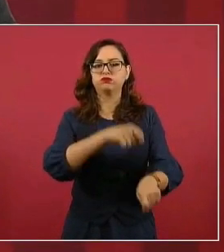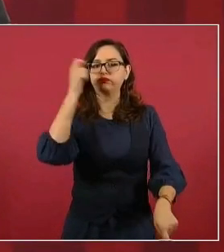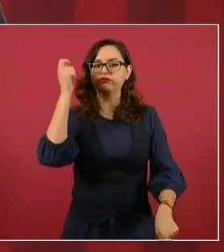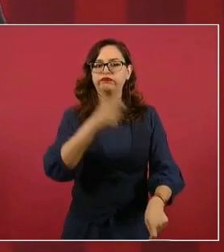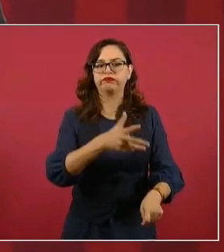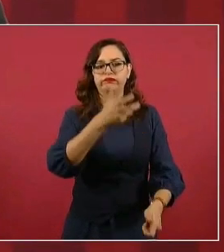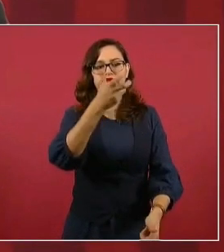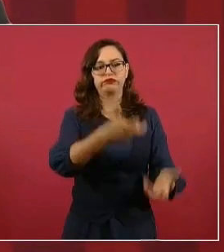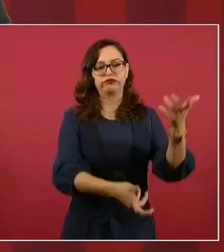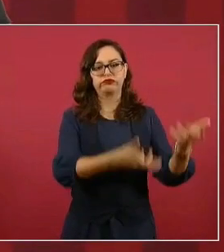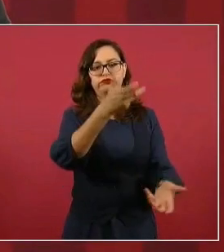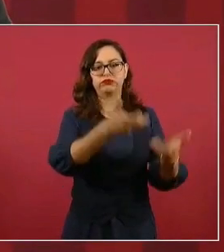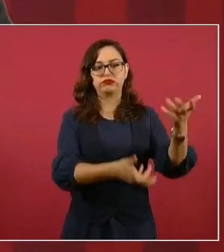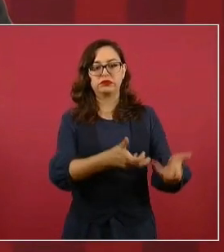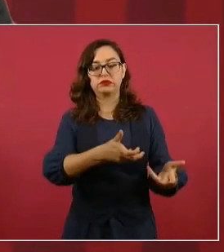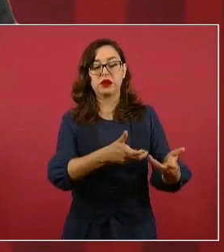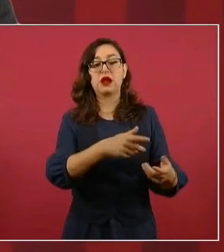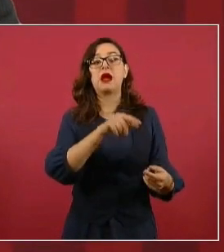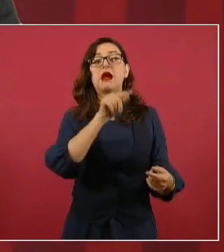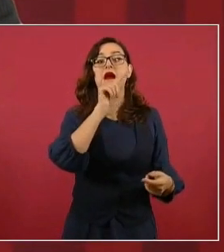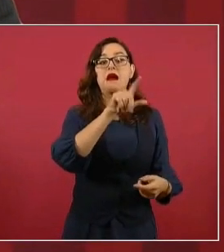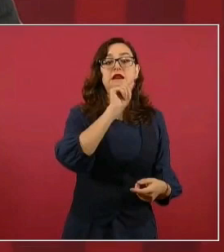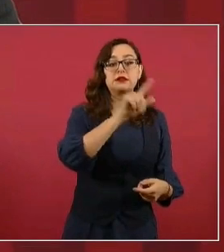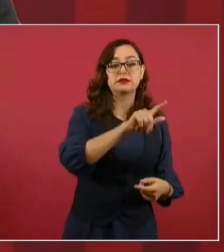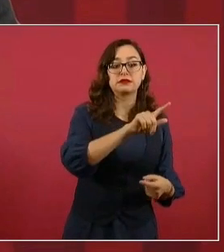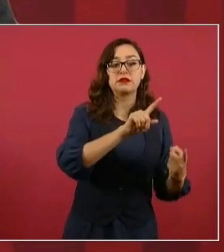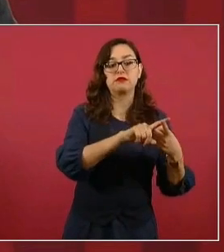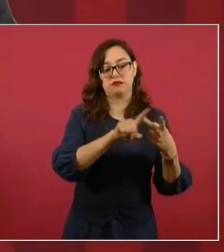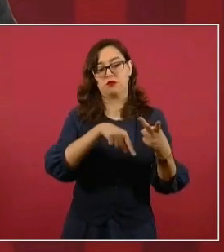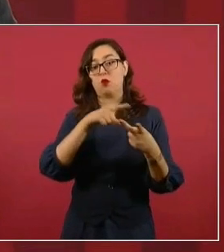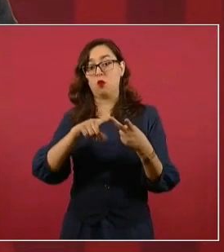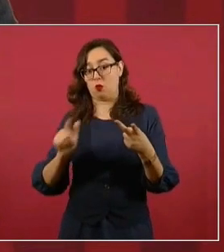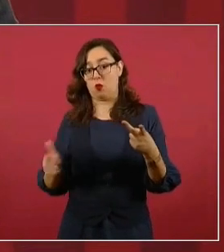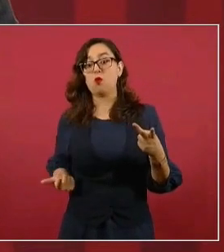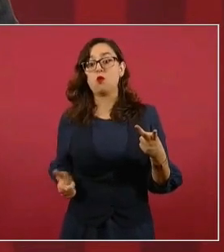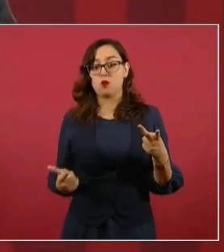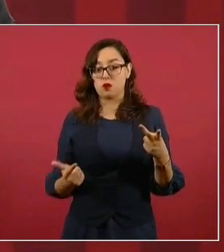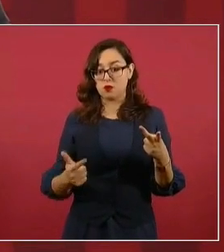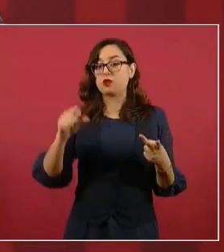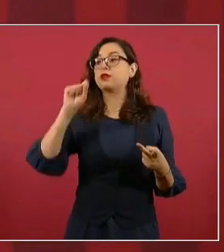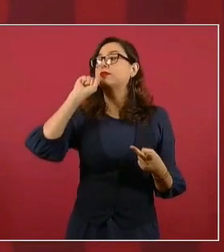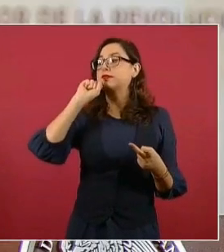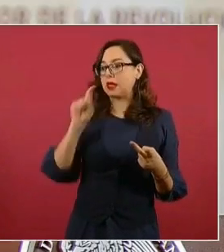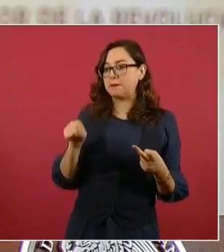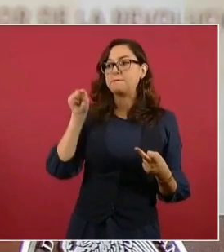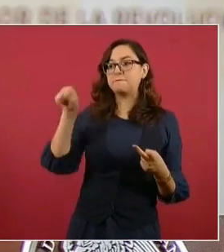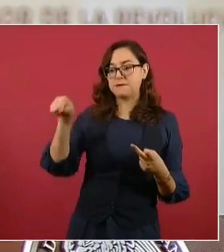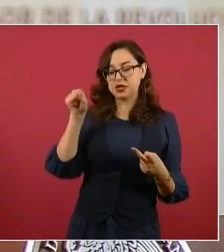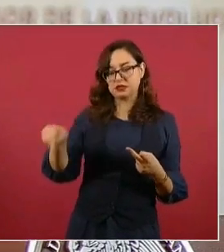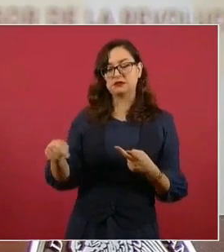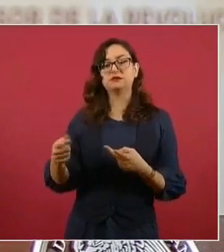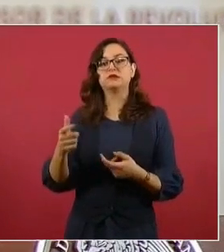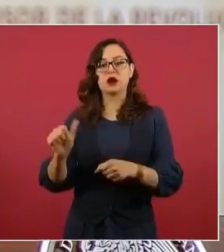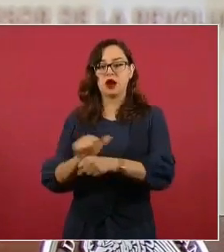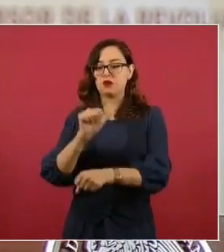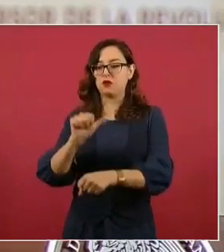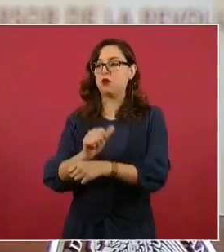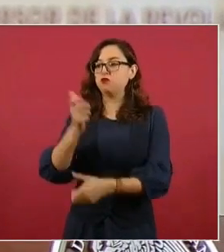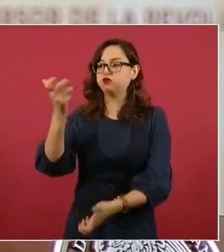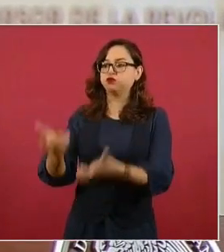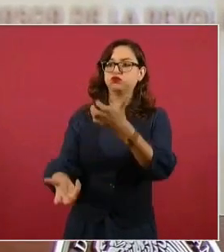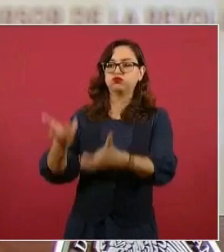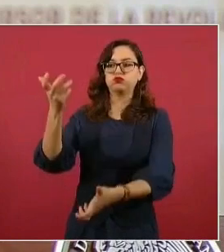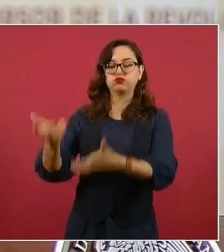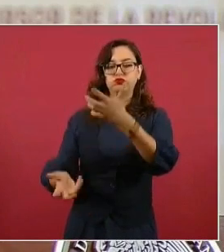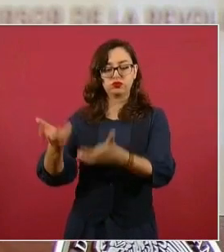plaza, como un cártel del crimen organizado y creo que se exhiben, les traiciona